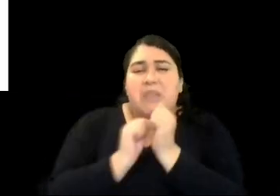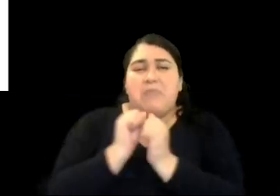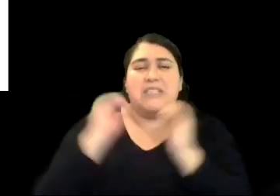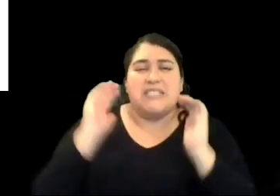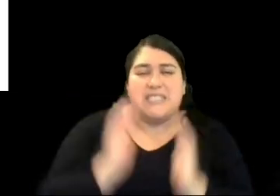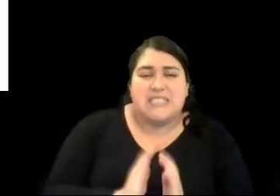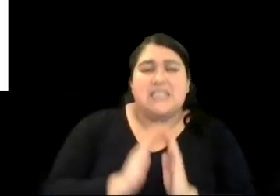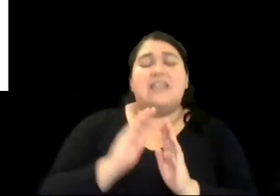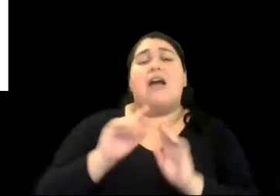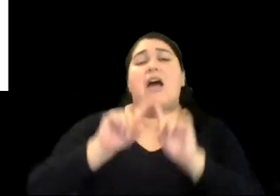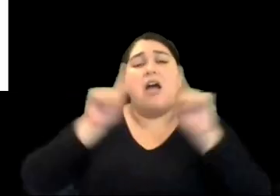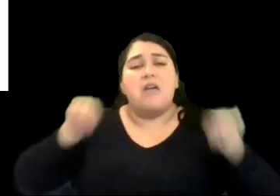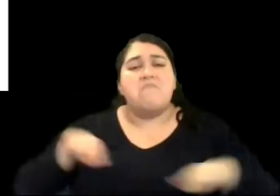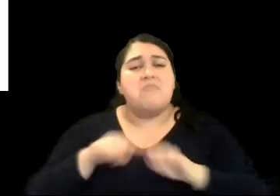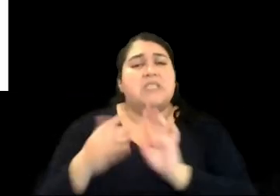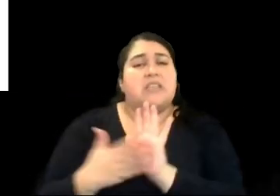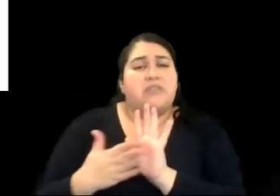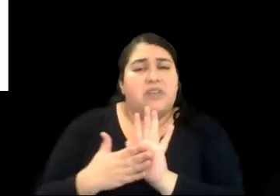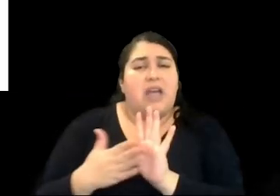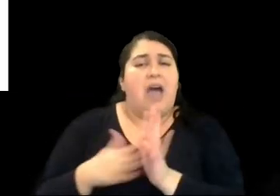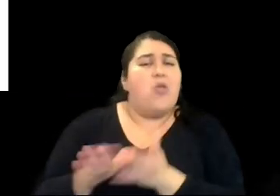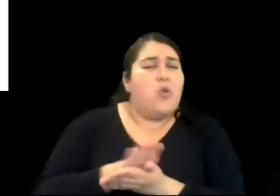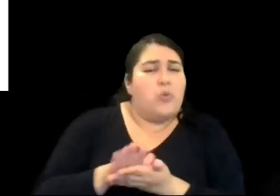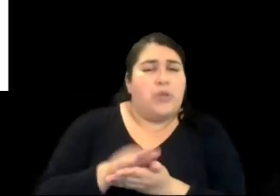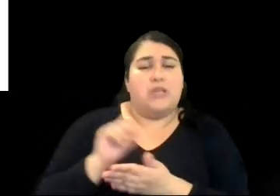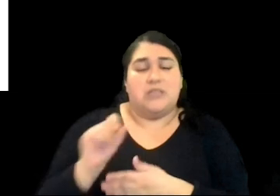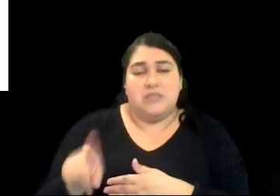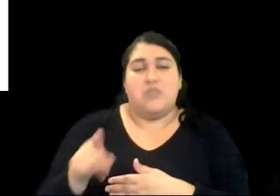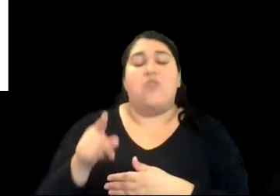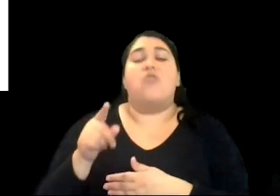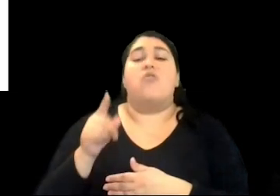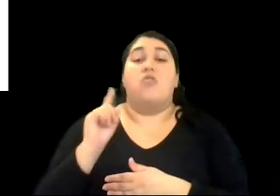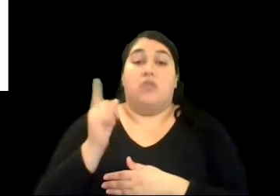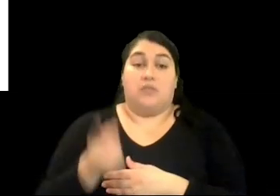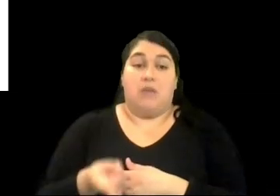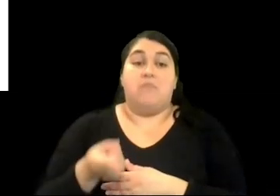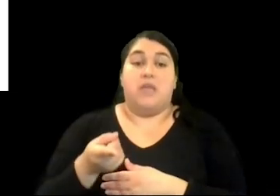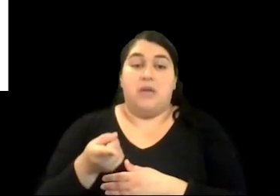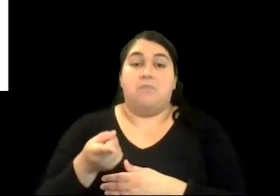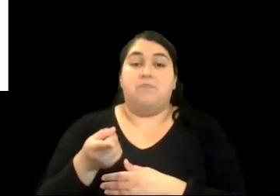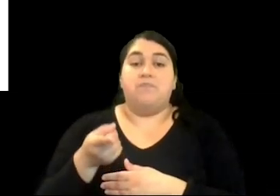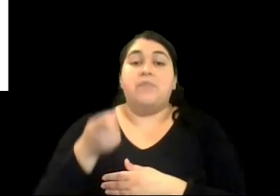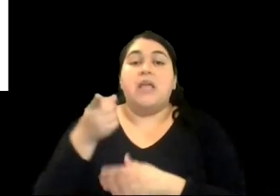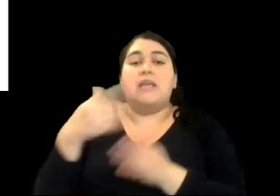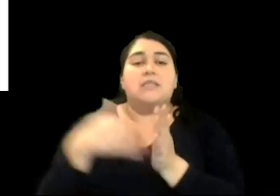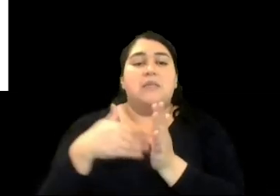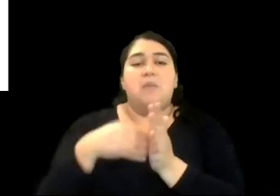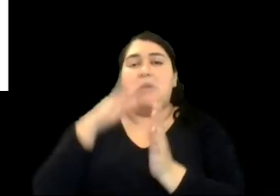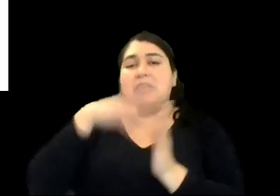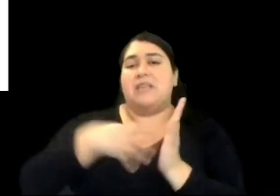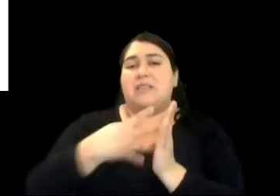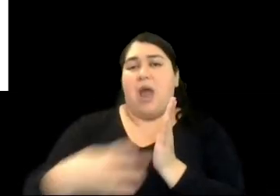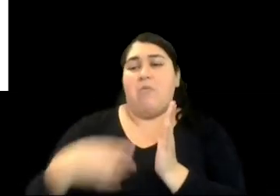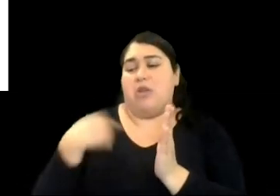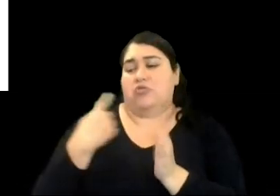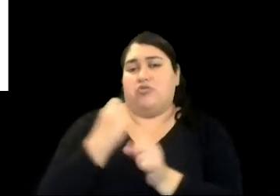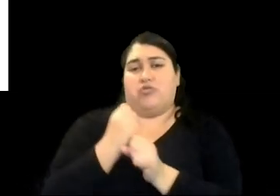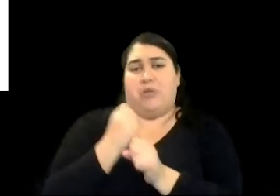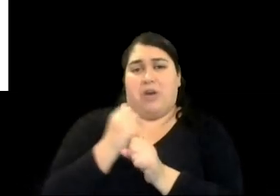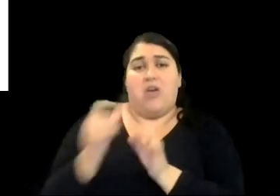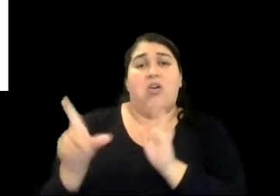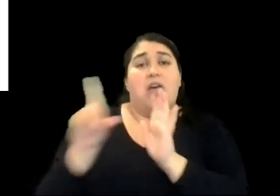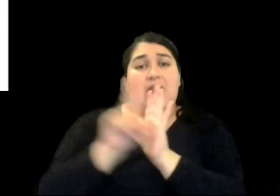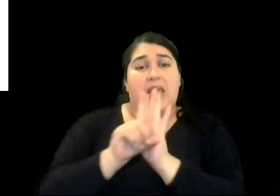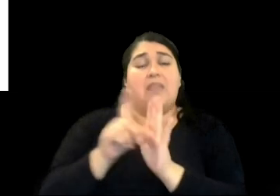PYME vigente, o entidades sin fin de lucro, que también se utiliza la misma tabla con la que venimos trabajando desde la Ley de